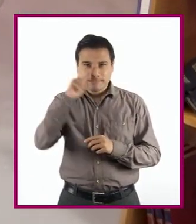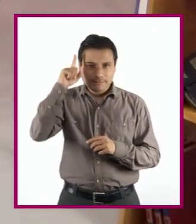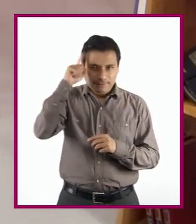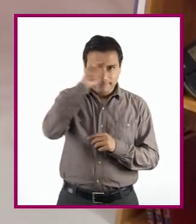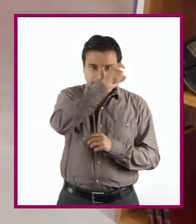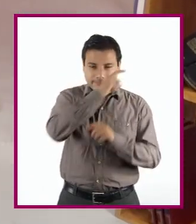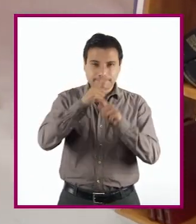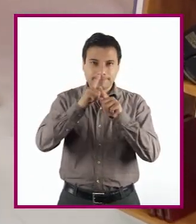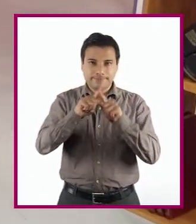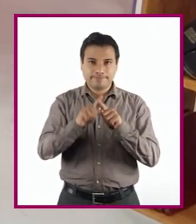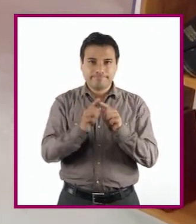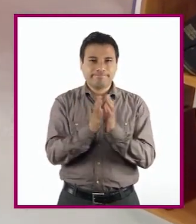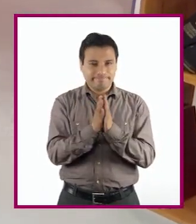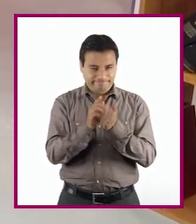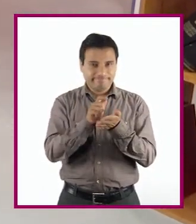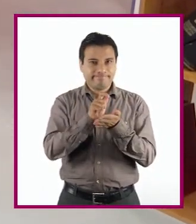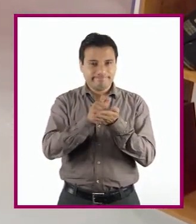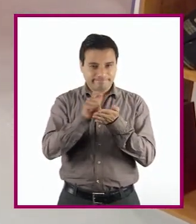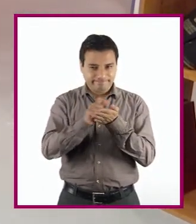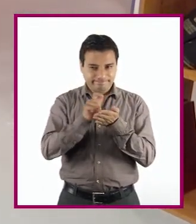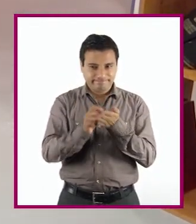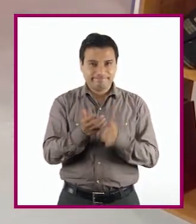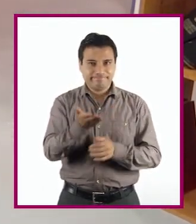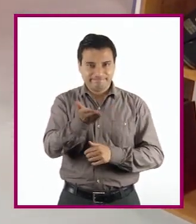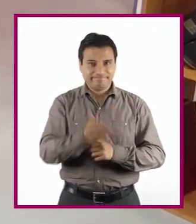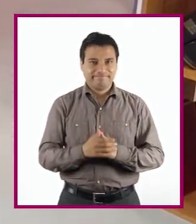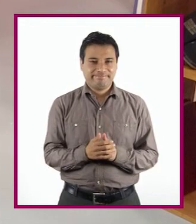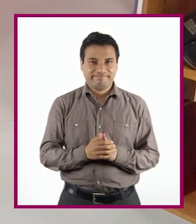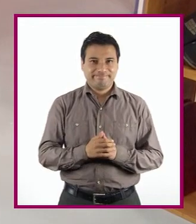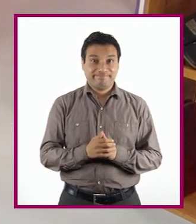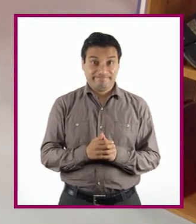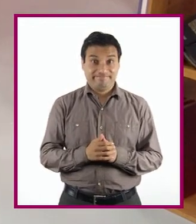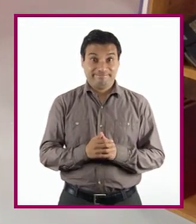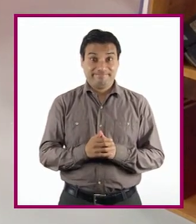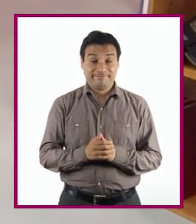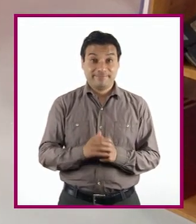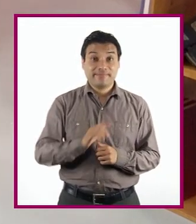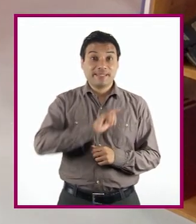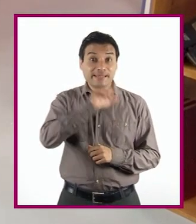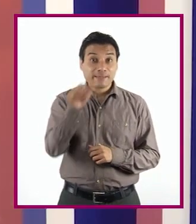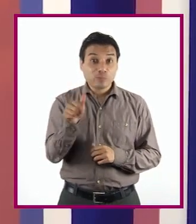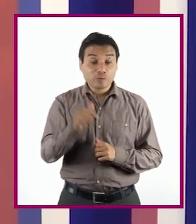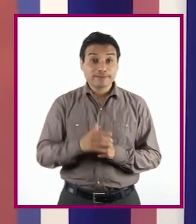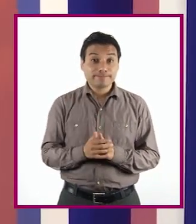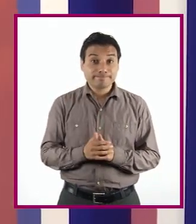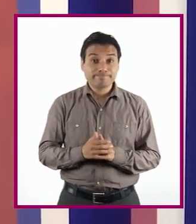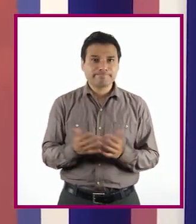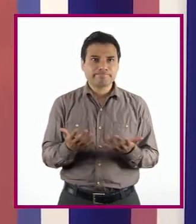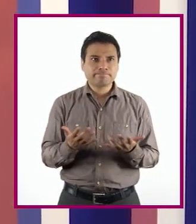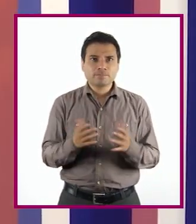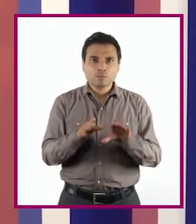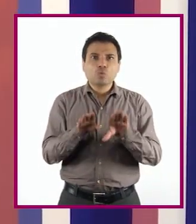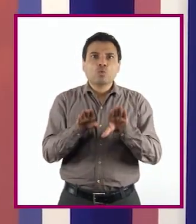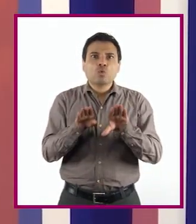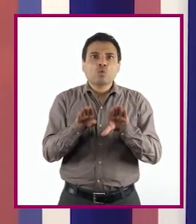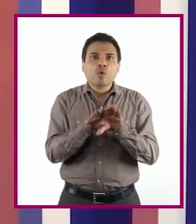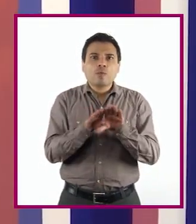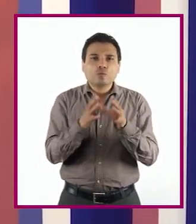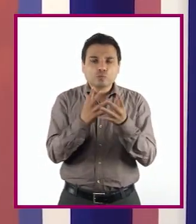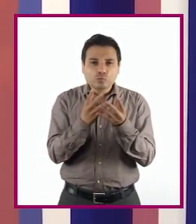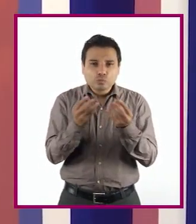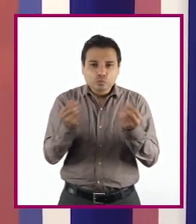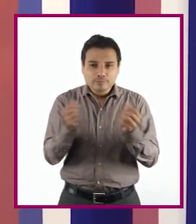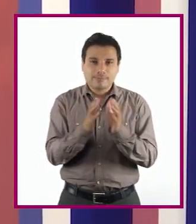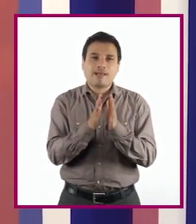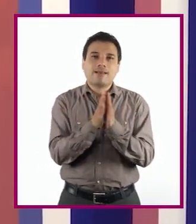dificultades que surjan durante el desarrollo de la sesión, pues muchas de estas las podrán resolver al momento de consultar su